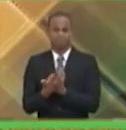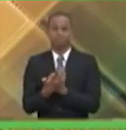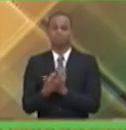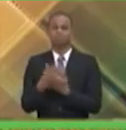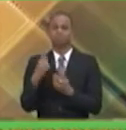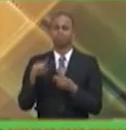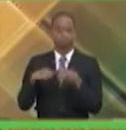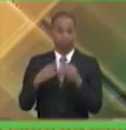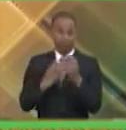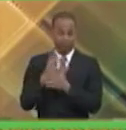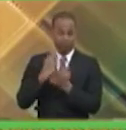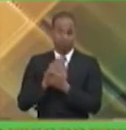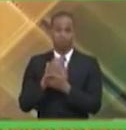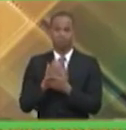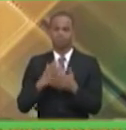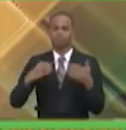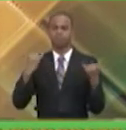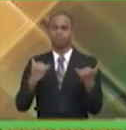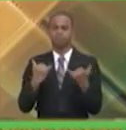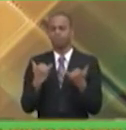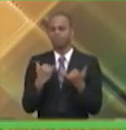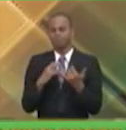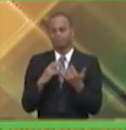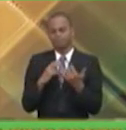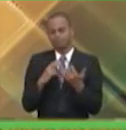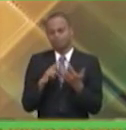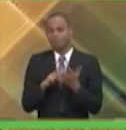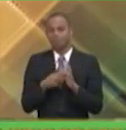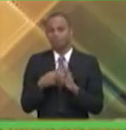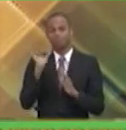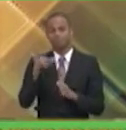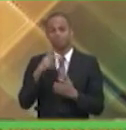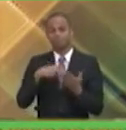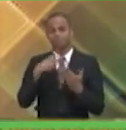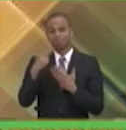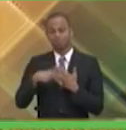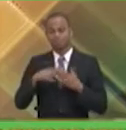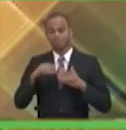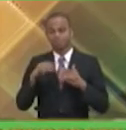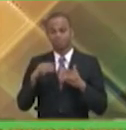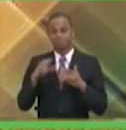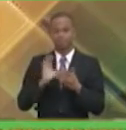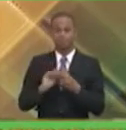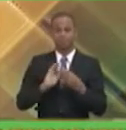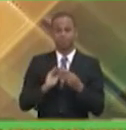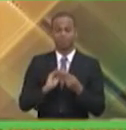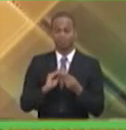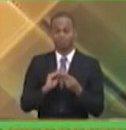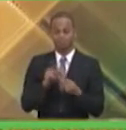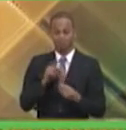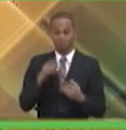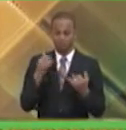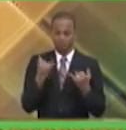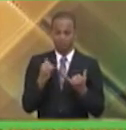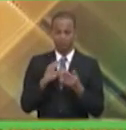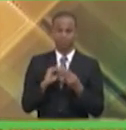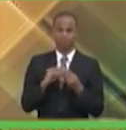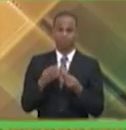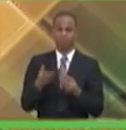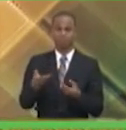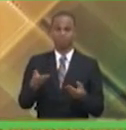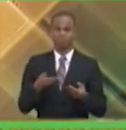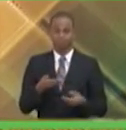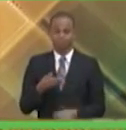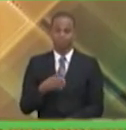Hablar de derechos, entonces, es hablar de estos programas que hoy nos vienen a contar